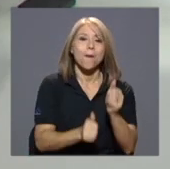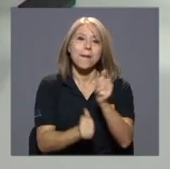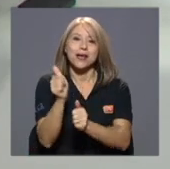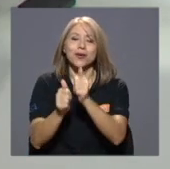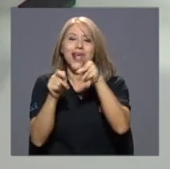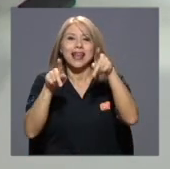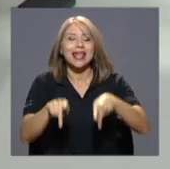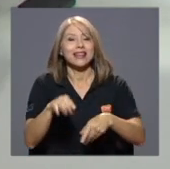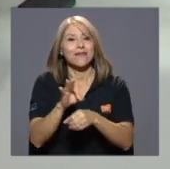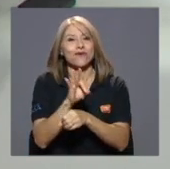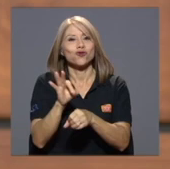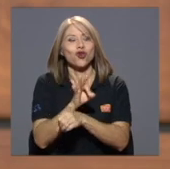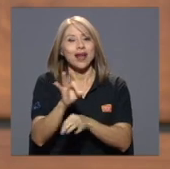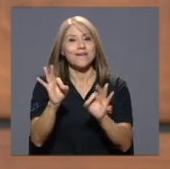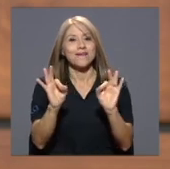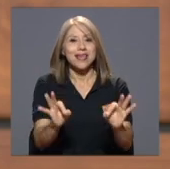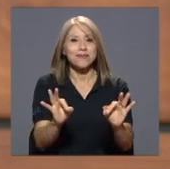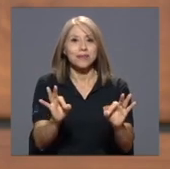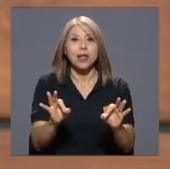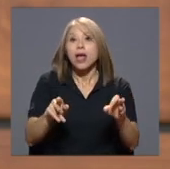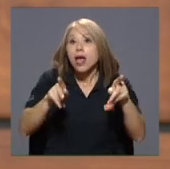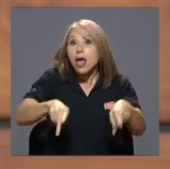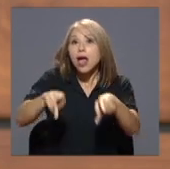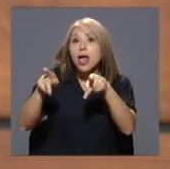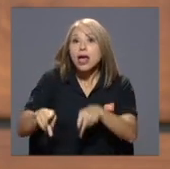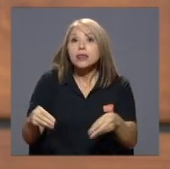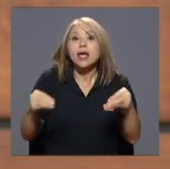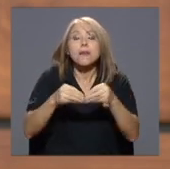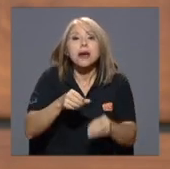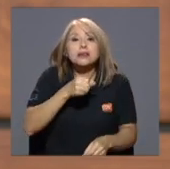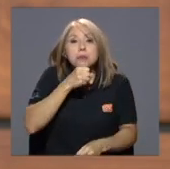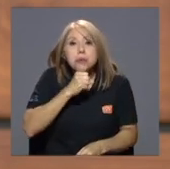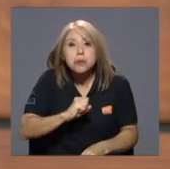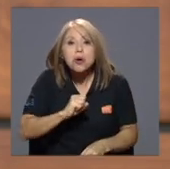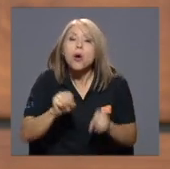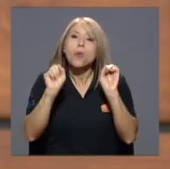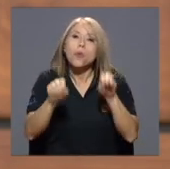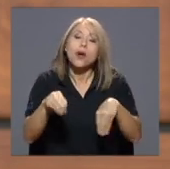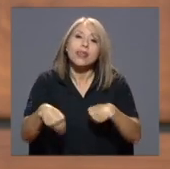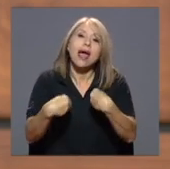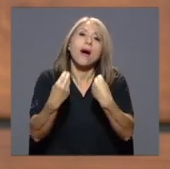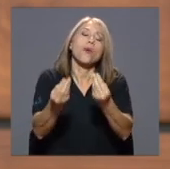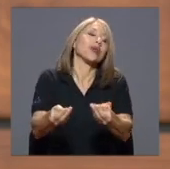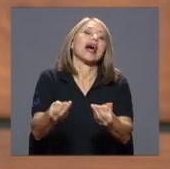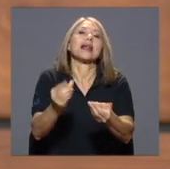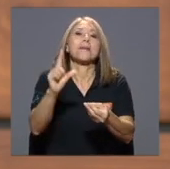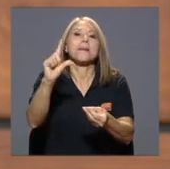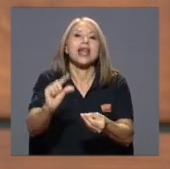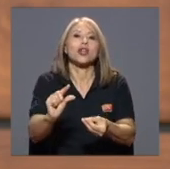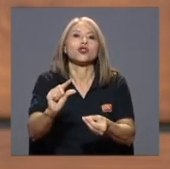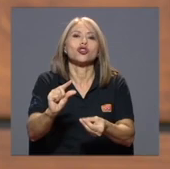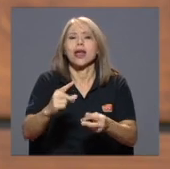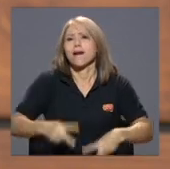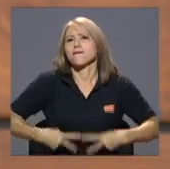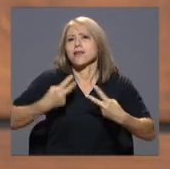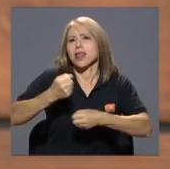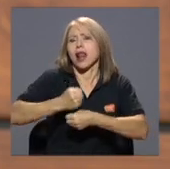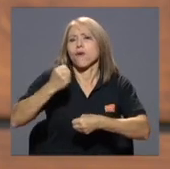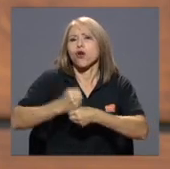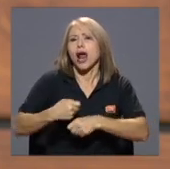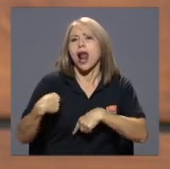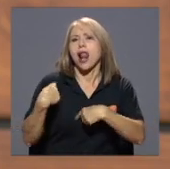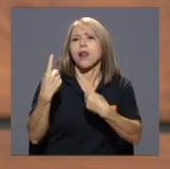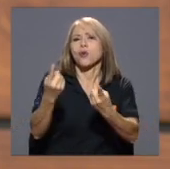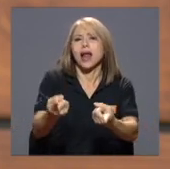vidas laborales muy largas, pueden aportar un poco menos. Pero ojo, vidas laborales muy largas no quiero decir,